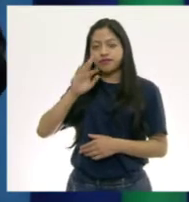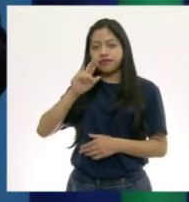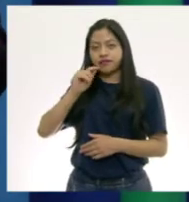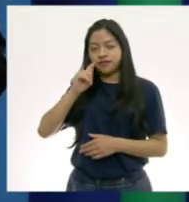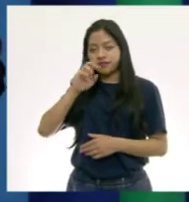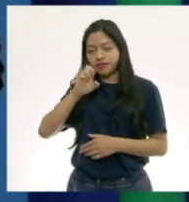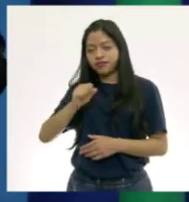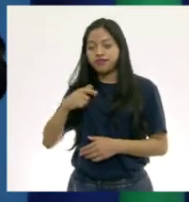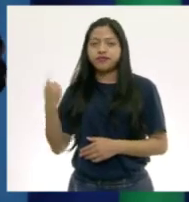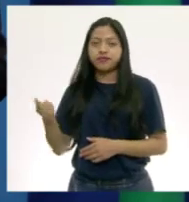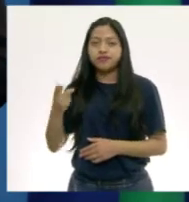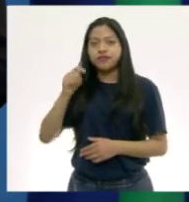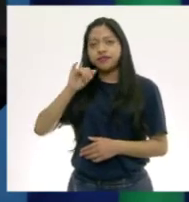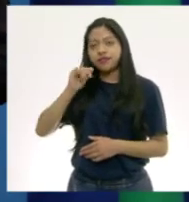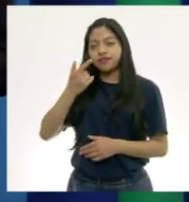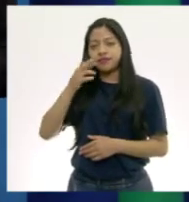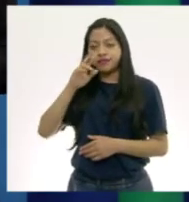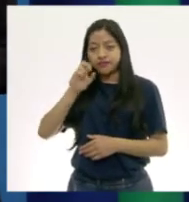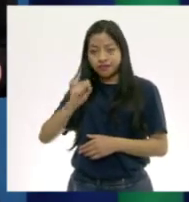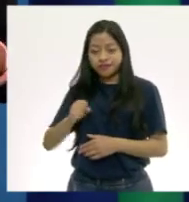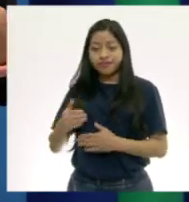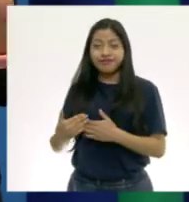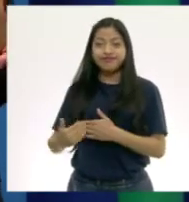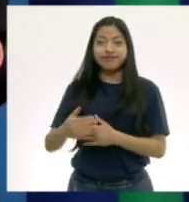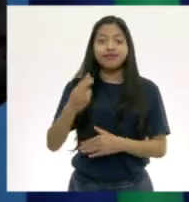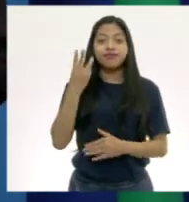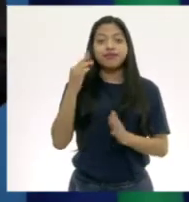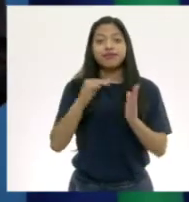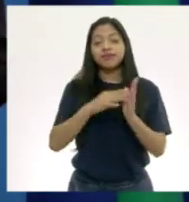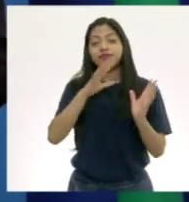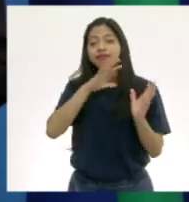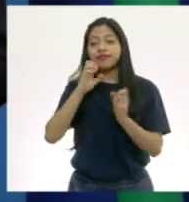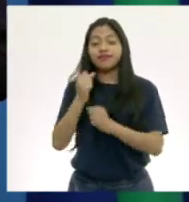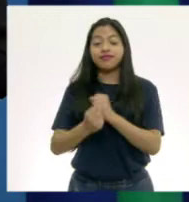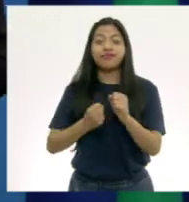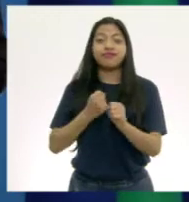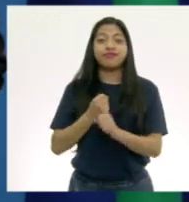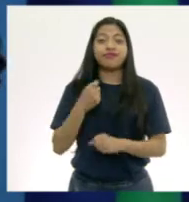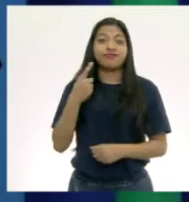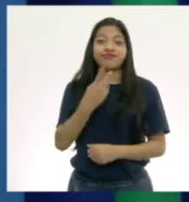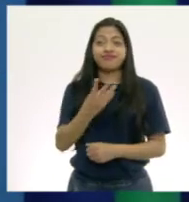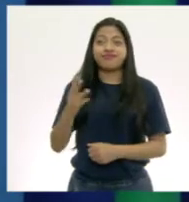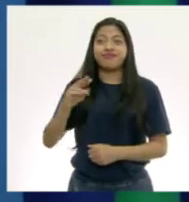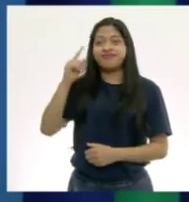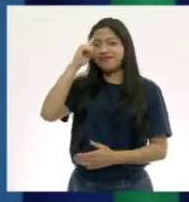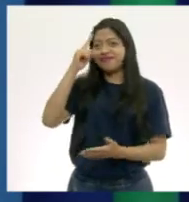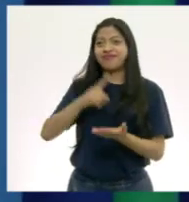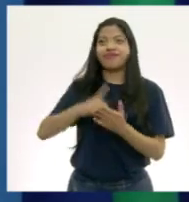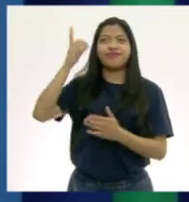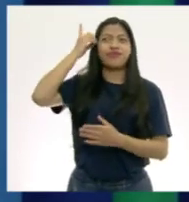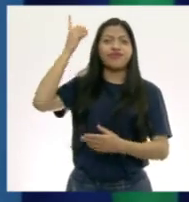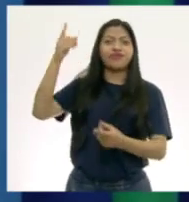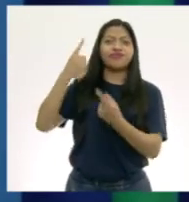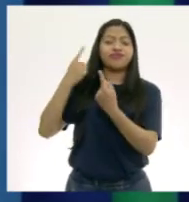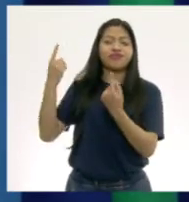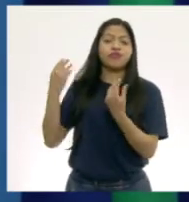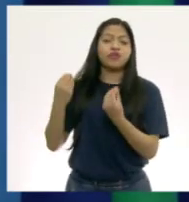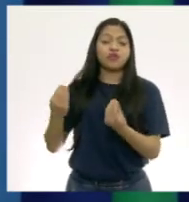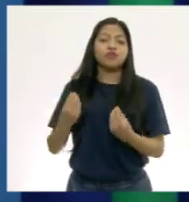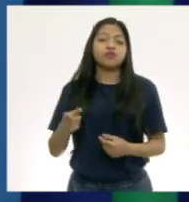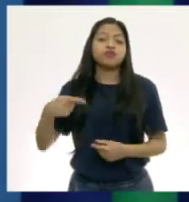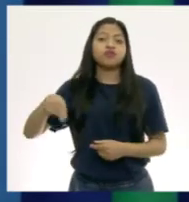duró 3.500 años y que creían en muchísimos dioses. Y también vimos algunos de sus descubrimientos,